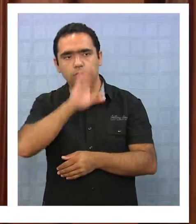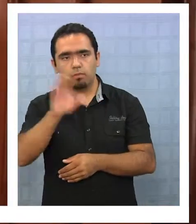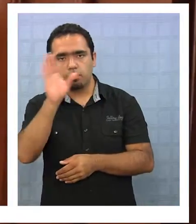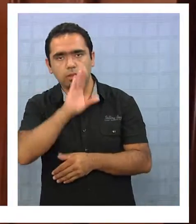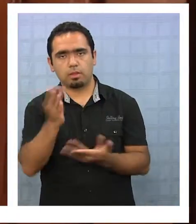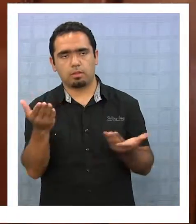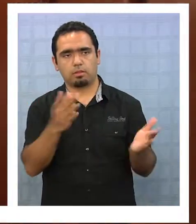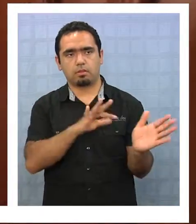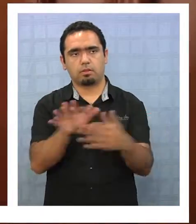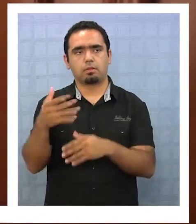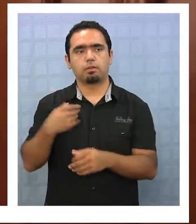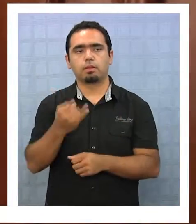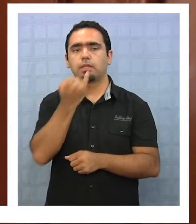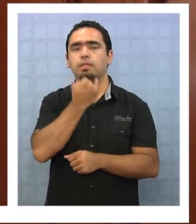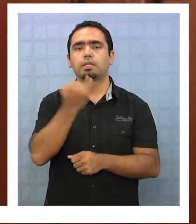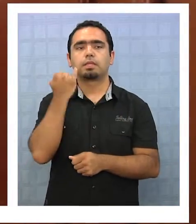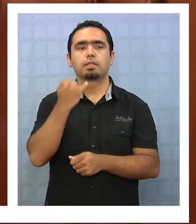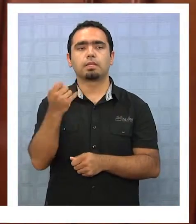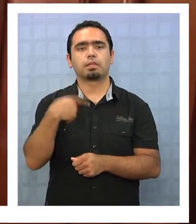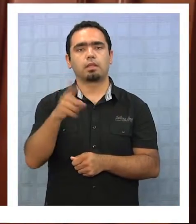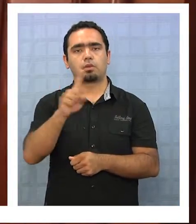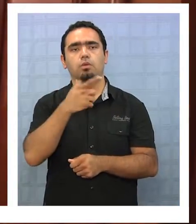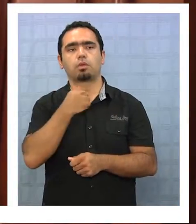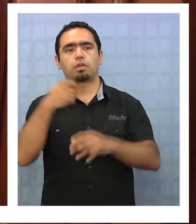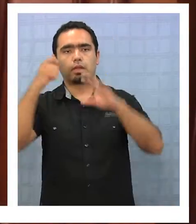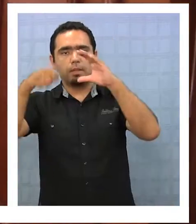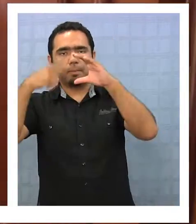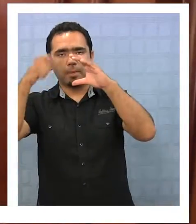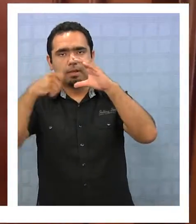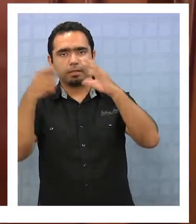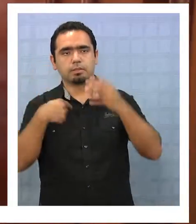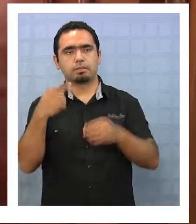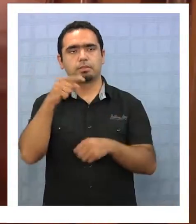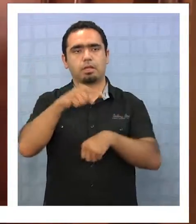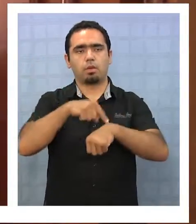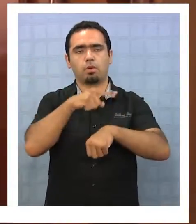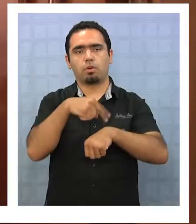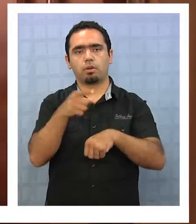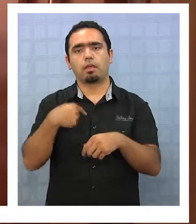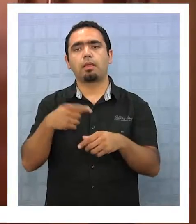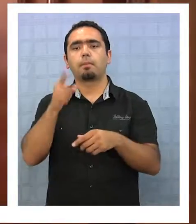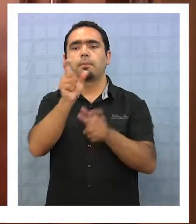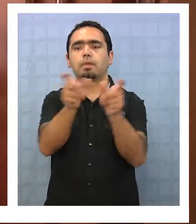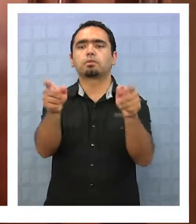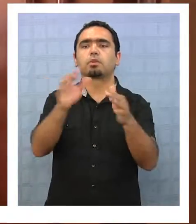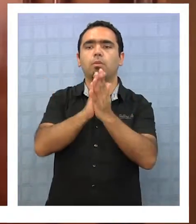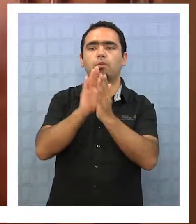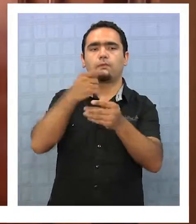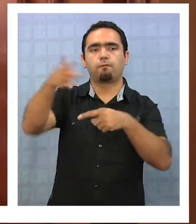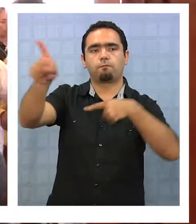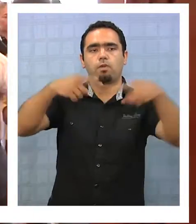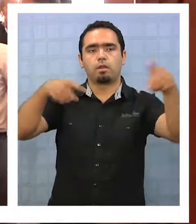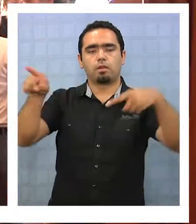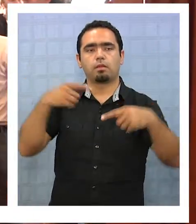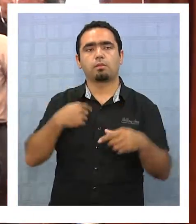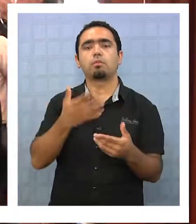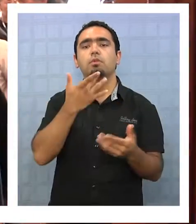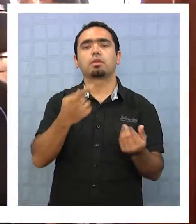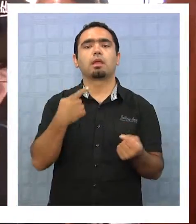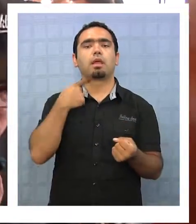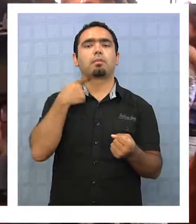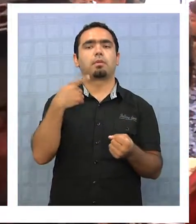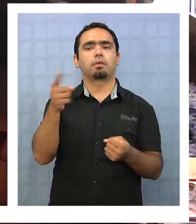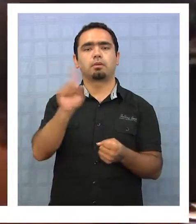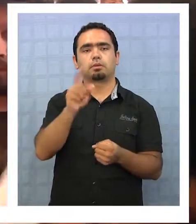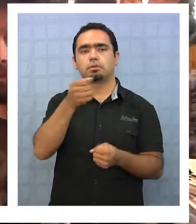Vergara Espinosa. La Intendente evitó a la prensa durante varias horas y mandó a sacar a los periodistas del lugar bajo amenaza de